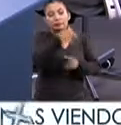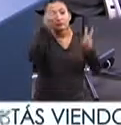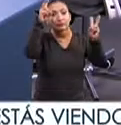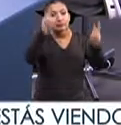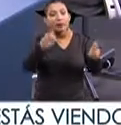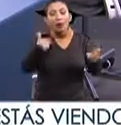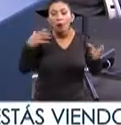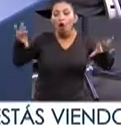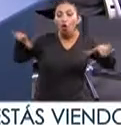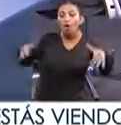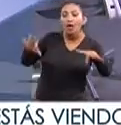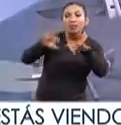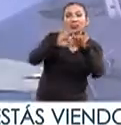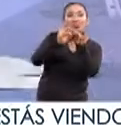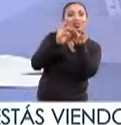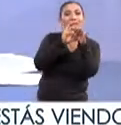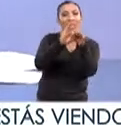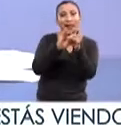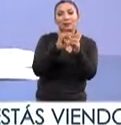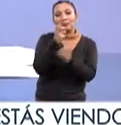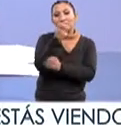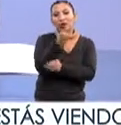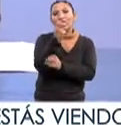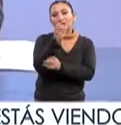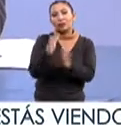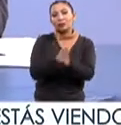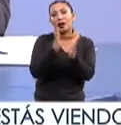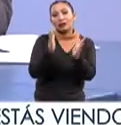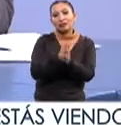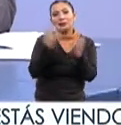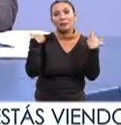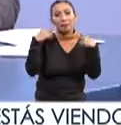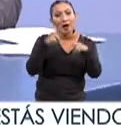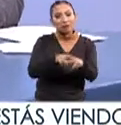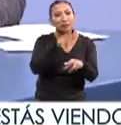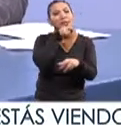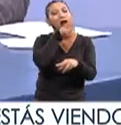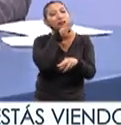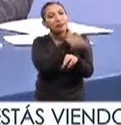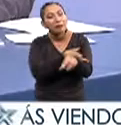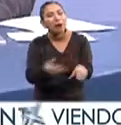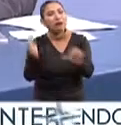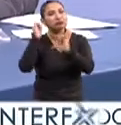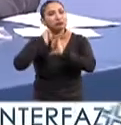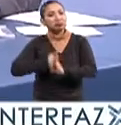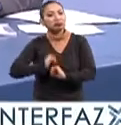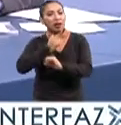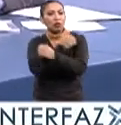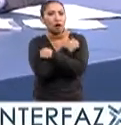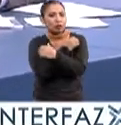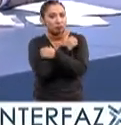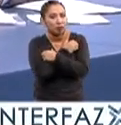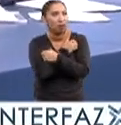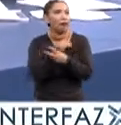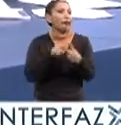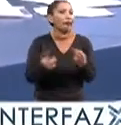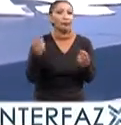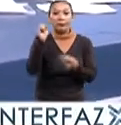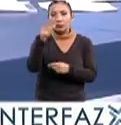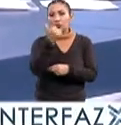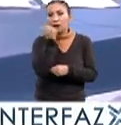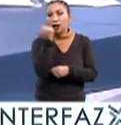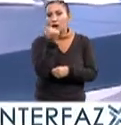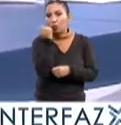de creación de comunidad y en este sentido la participación de maestros, padres de familia, autoridades educativas, los